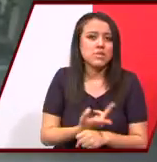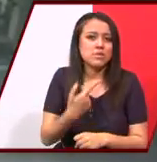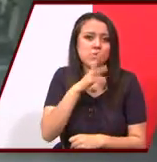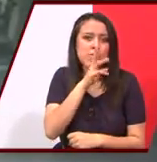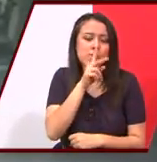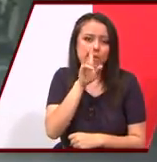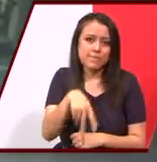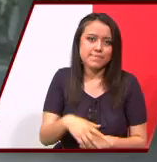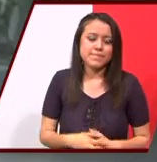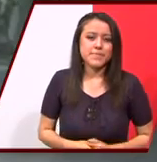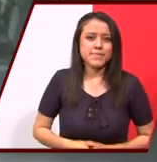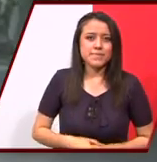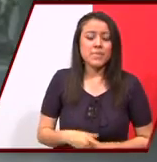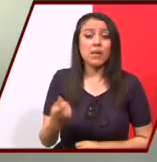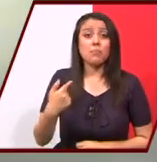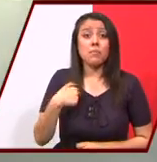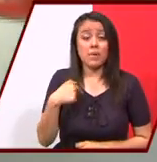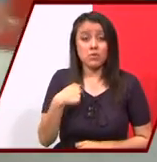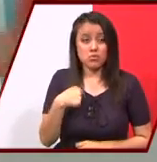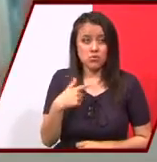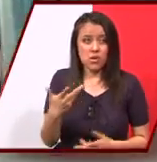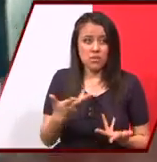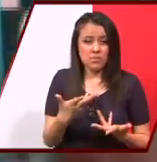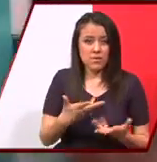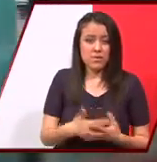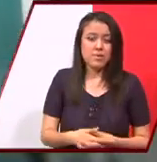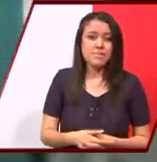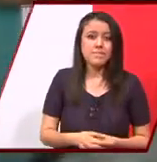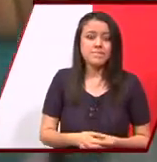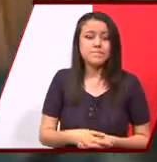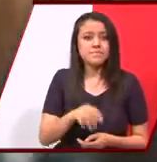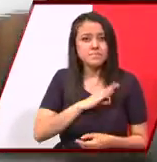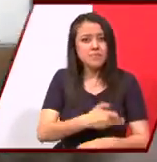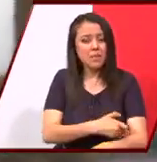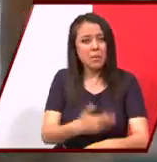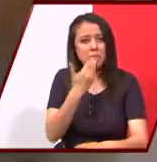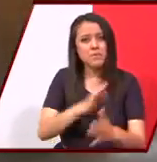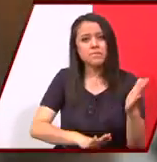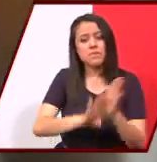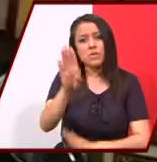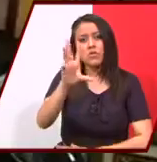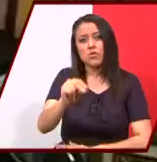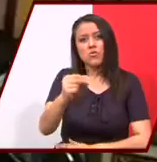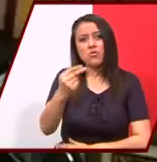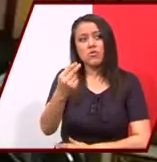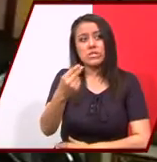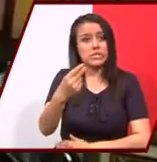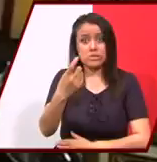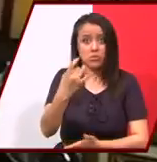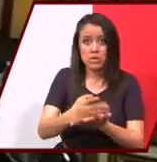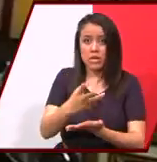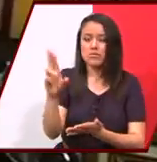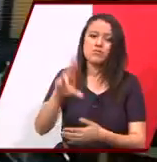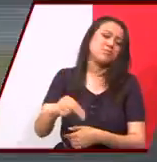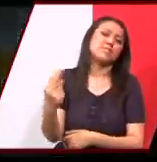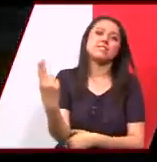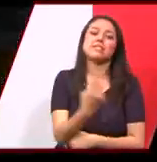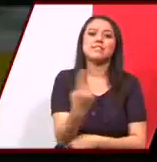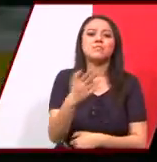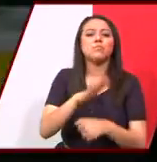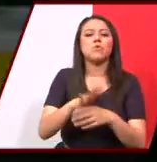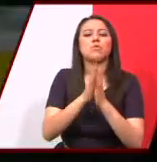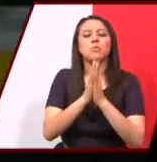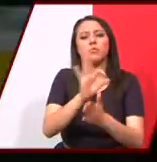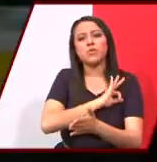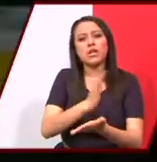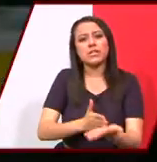preocupa. Pero con lo que yo tengo para sacar a mi familia adelante no me es suficiente. Mi petición sería poder